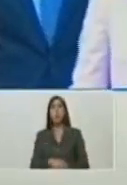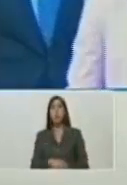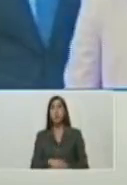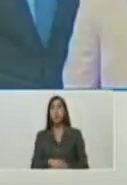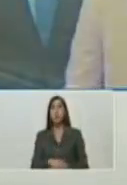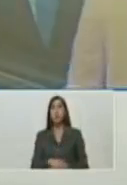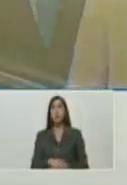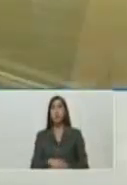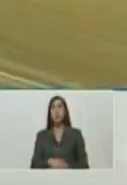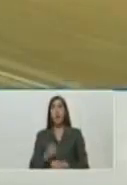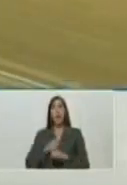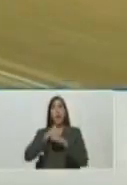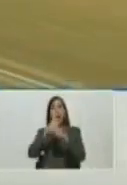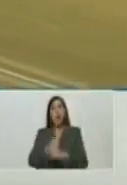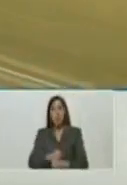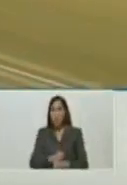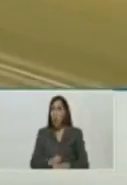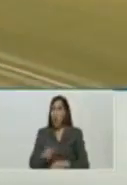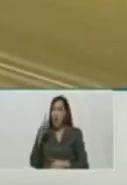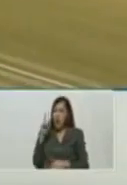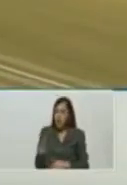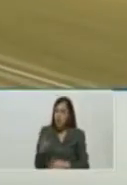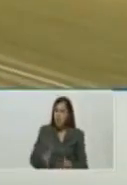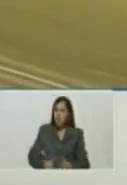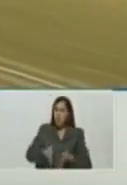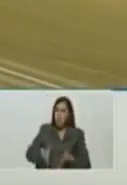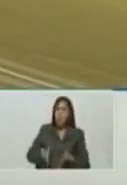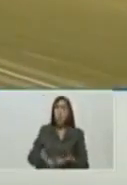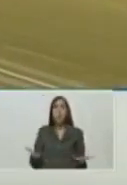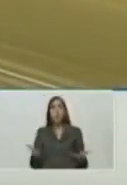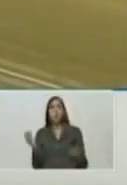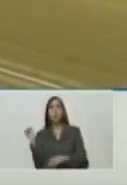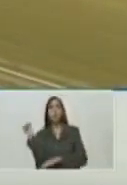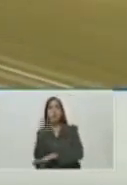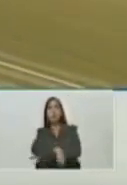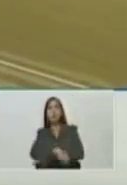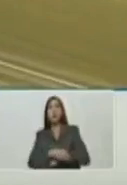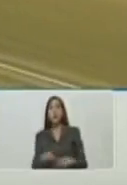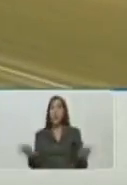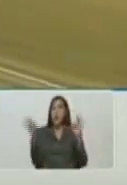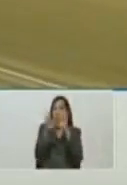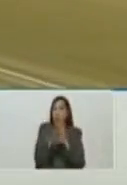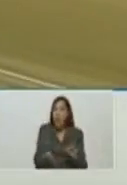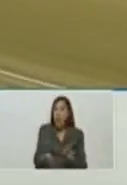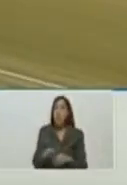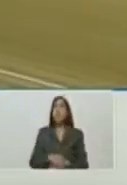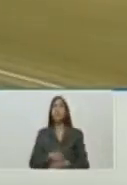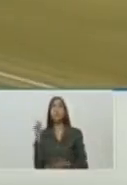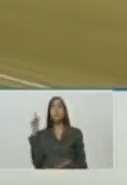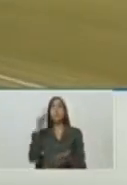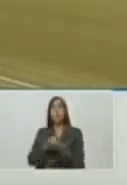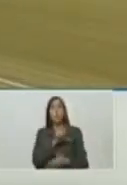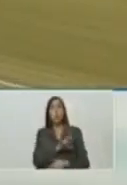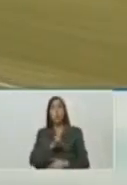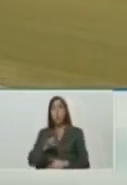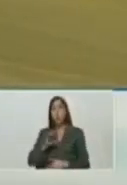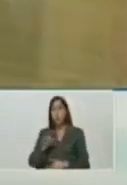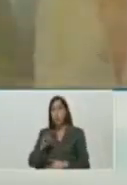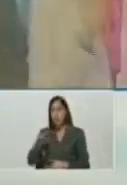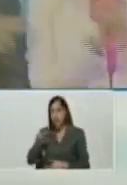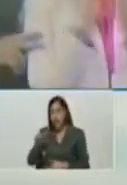Nadie parecía que podía vencerle y apareció Lusitano, como se lo dije al